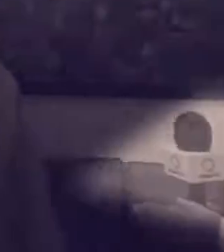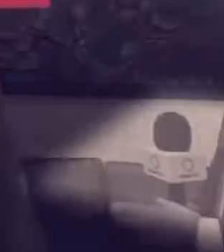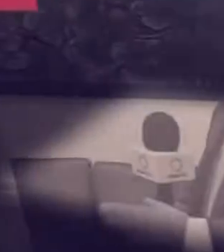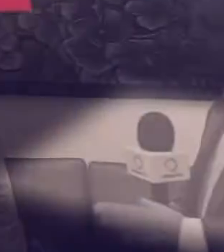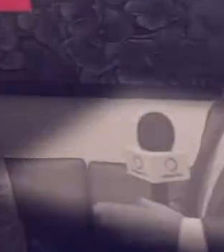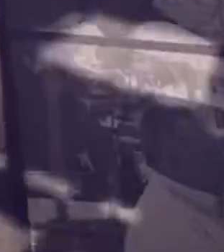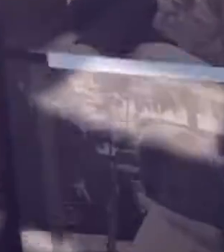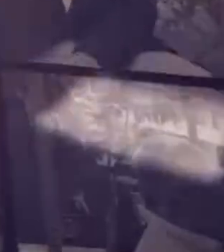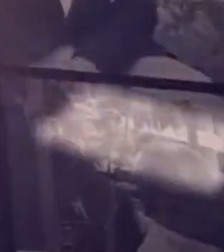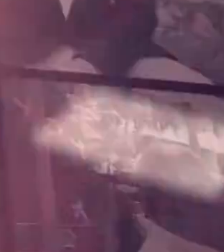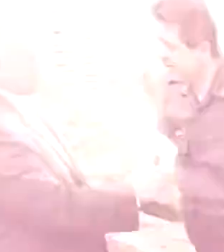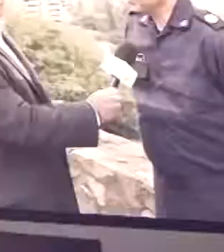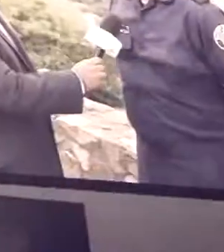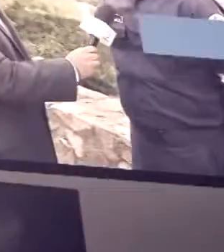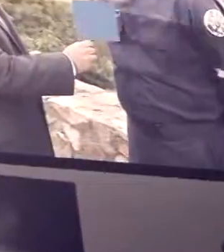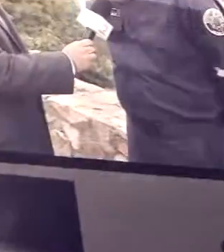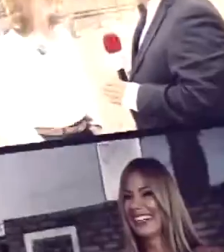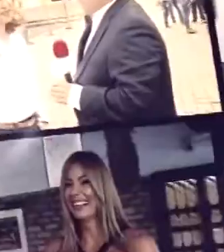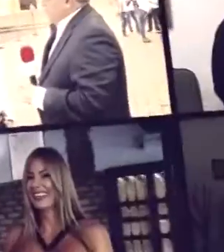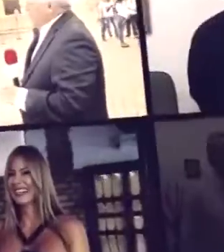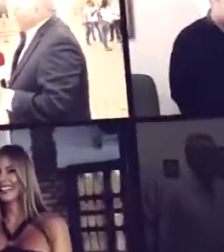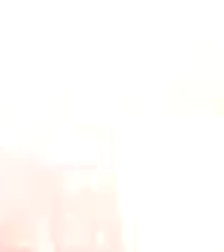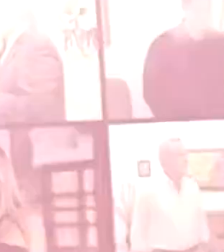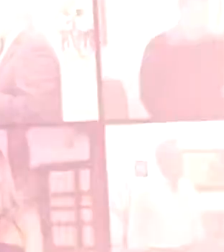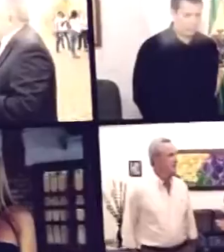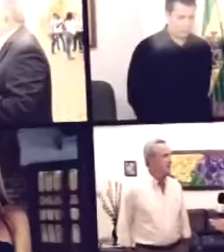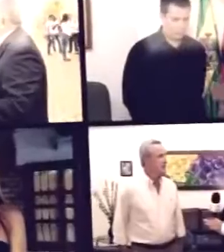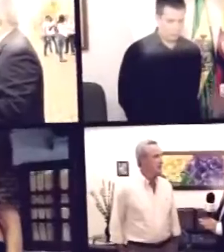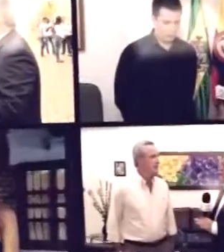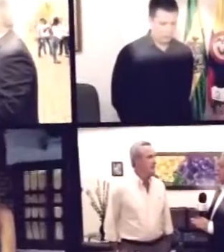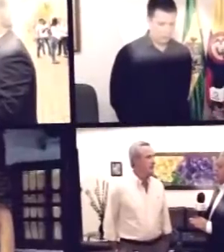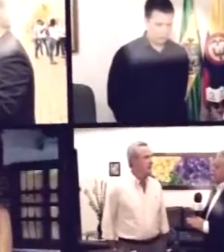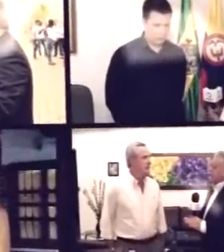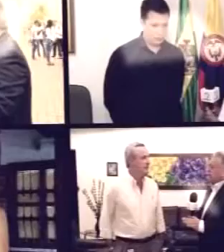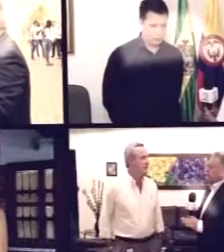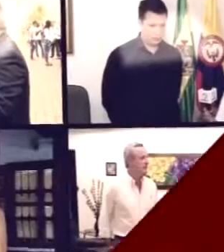la entrevista del día con óscar lópez noguera